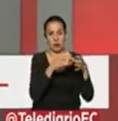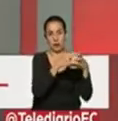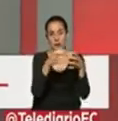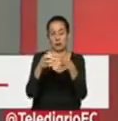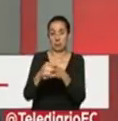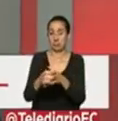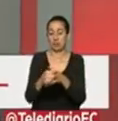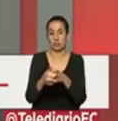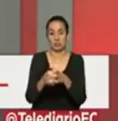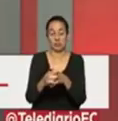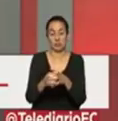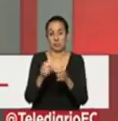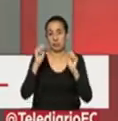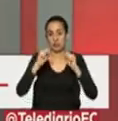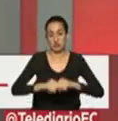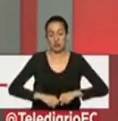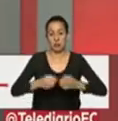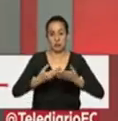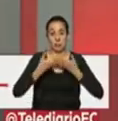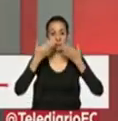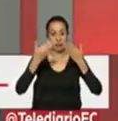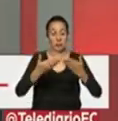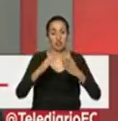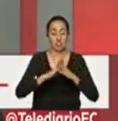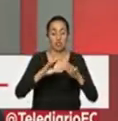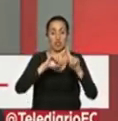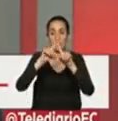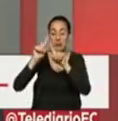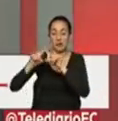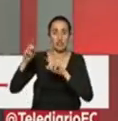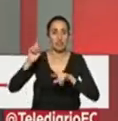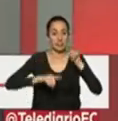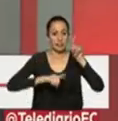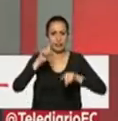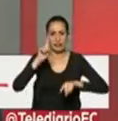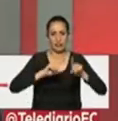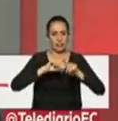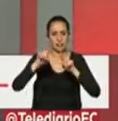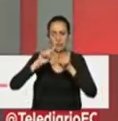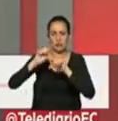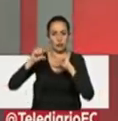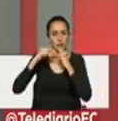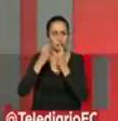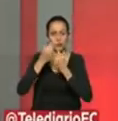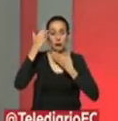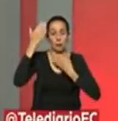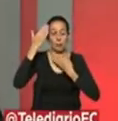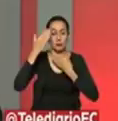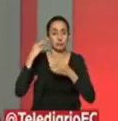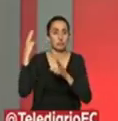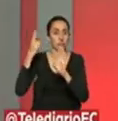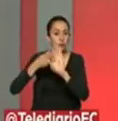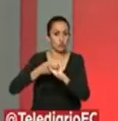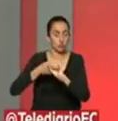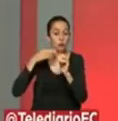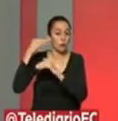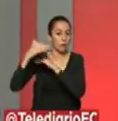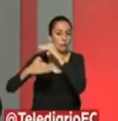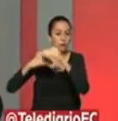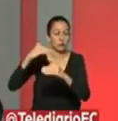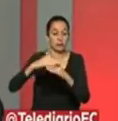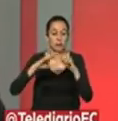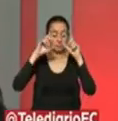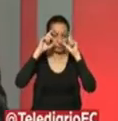Fiscalización, que es muy sensible, sea multipartidista, que tenga participación de todos, porque solo así podemos generar procesos